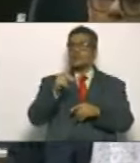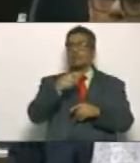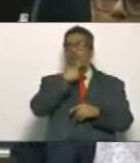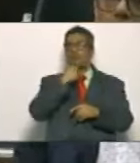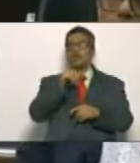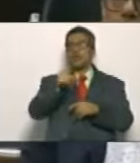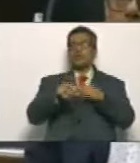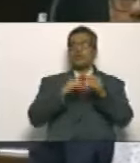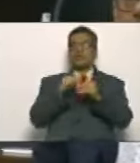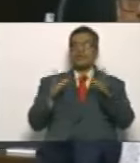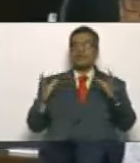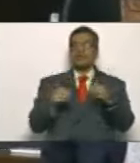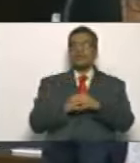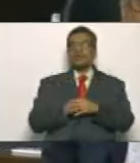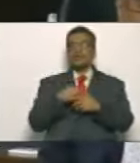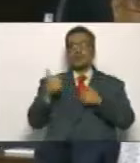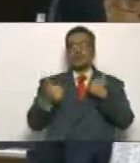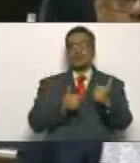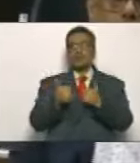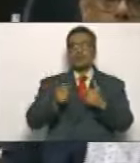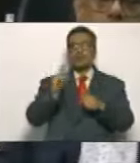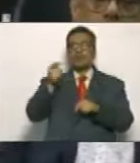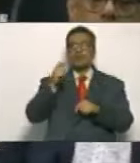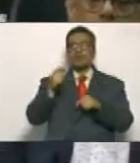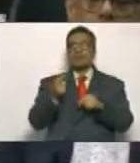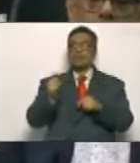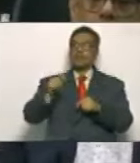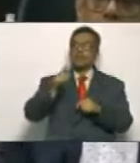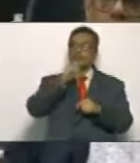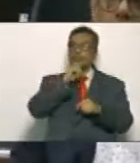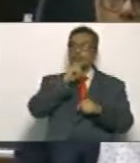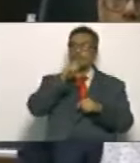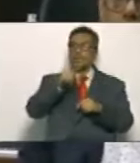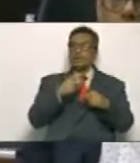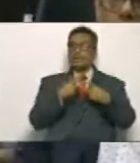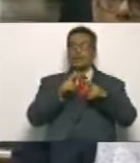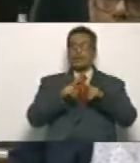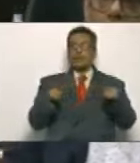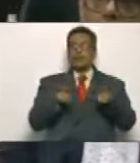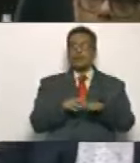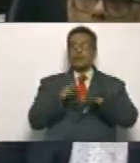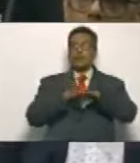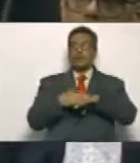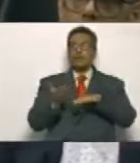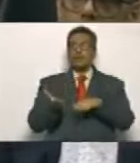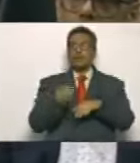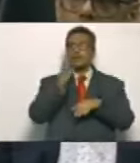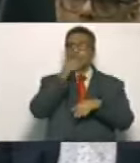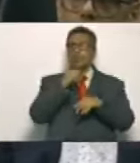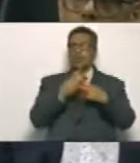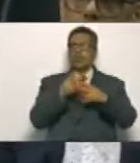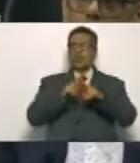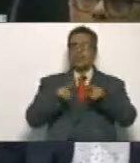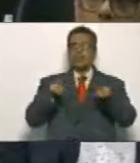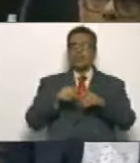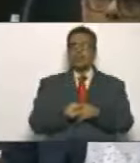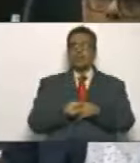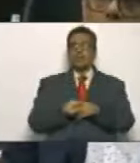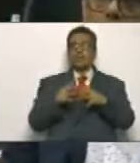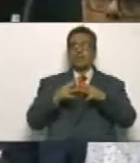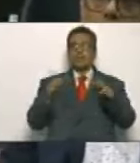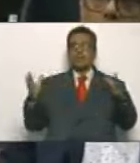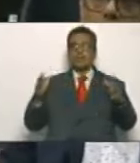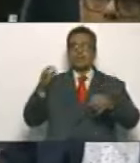falta resolverlas. ¿Y cuál es la tarea más difícil acá? La paz. ¿Y por qué no hay paz? Porque hay una